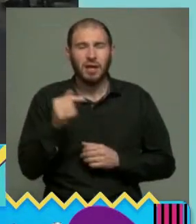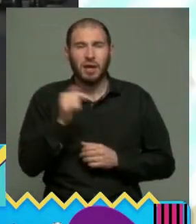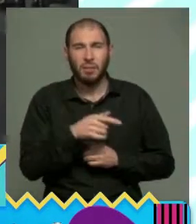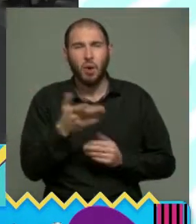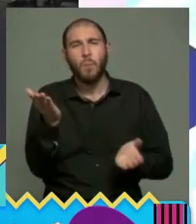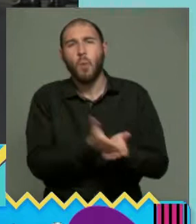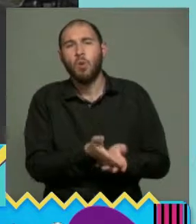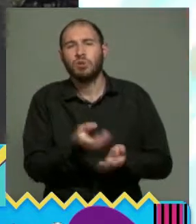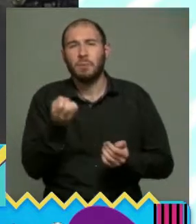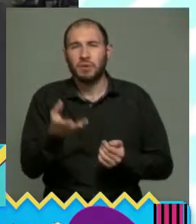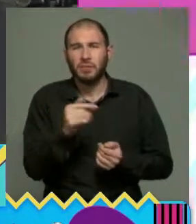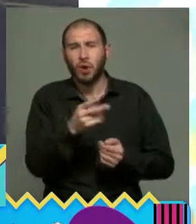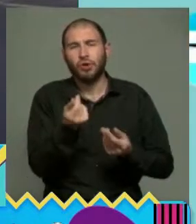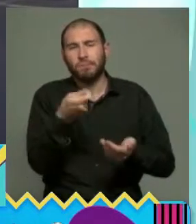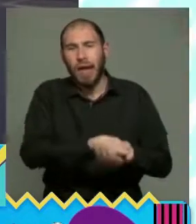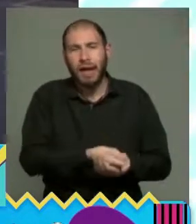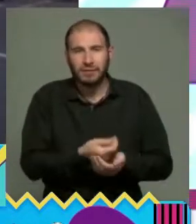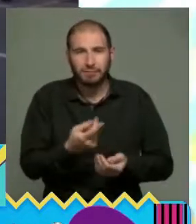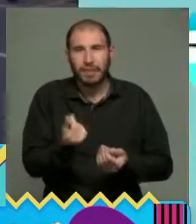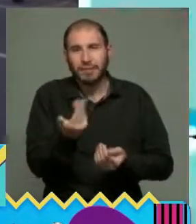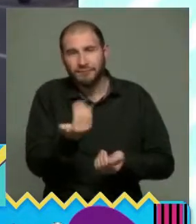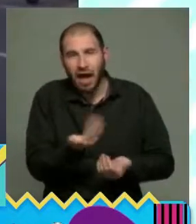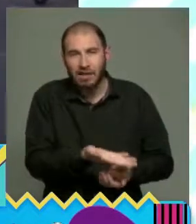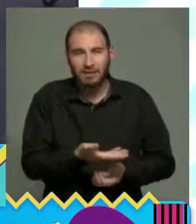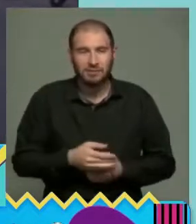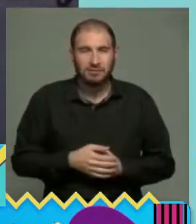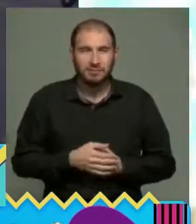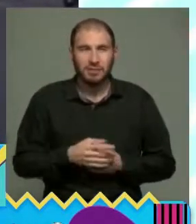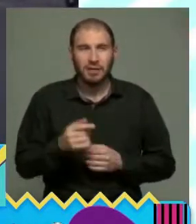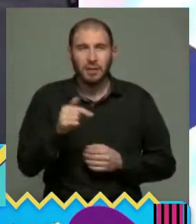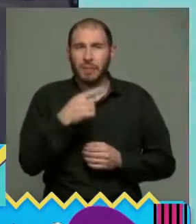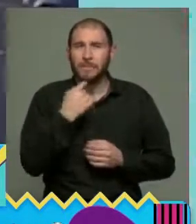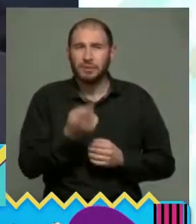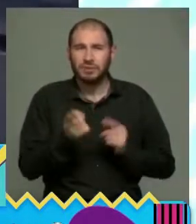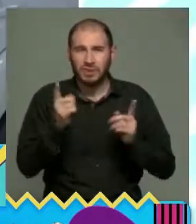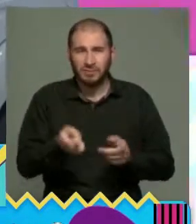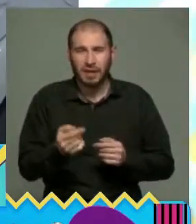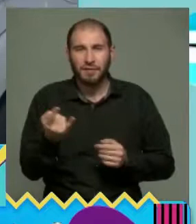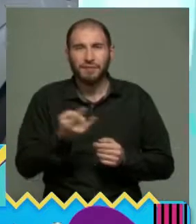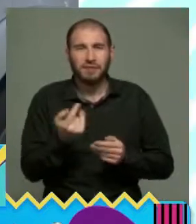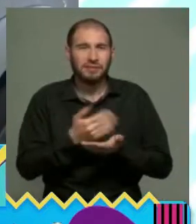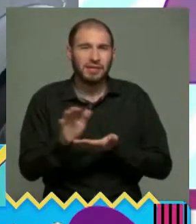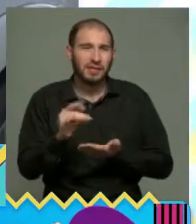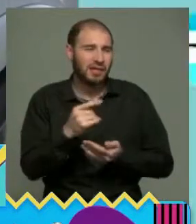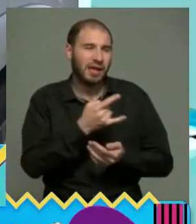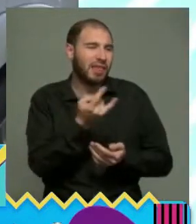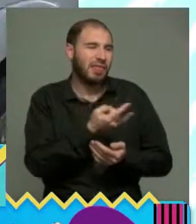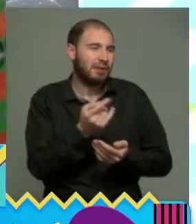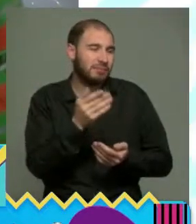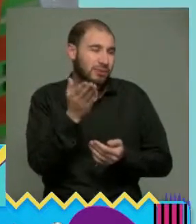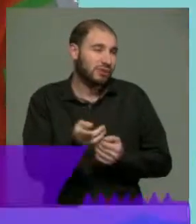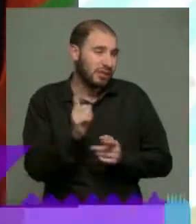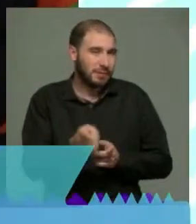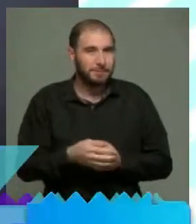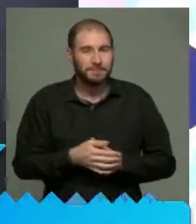echan multa porque cobrás, Sí, que te falta en realidad, plata, que... Por eso lo preguntamos también, como son para los desmitificar. Son los argumentos del infractor también.